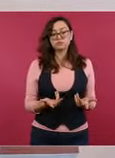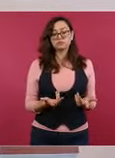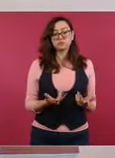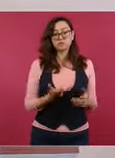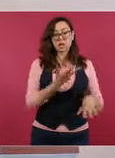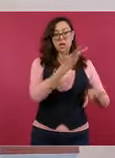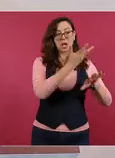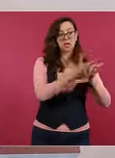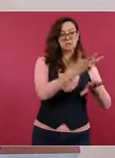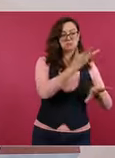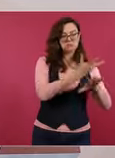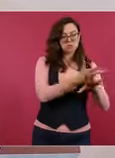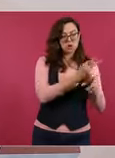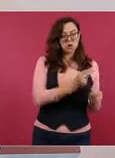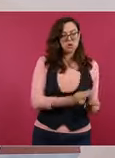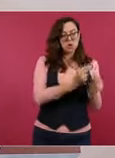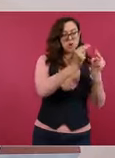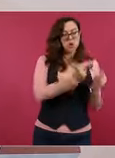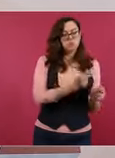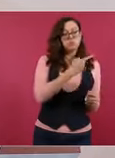Europa,